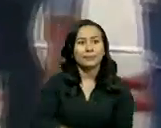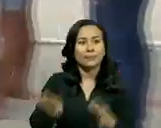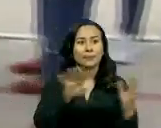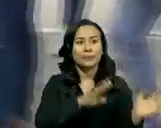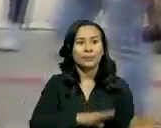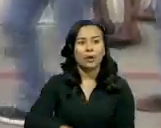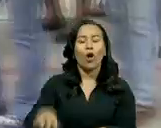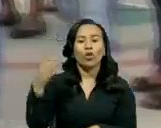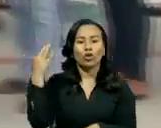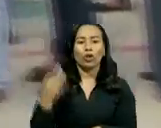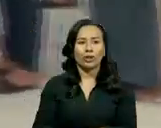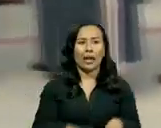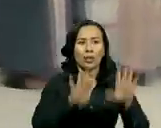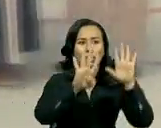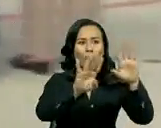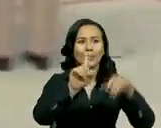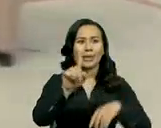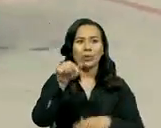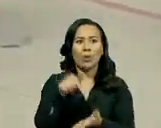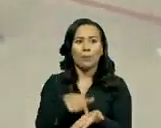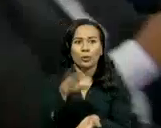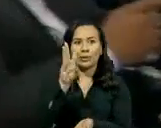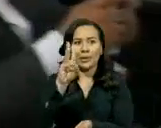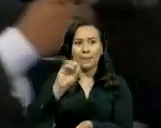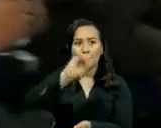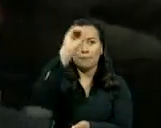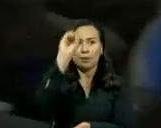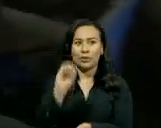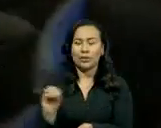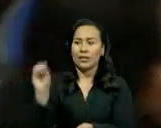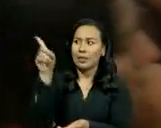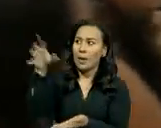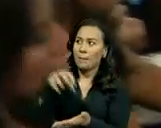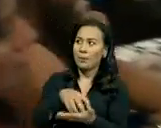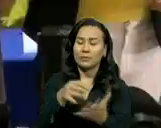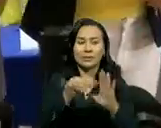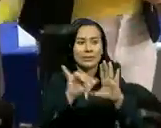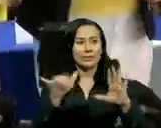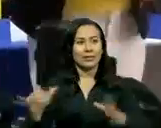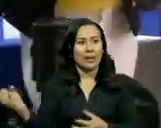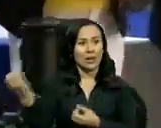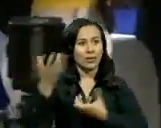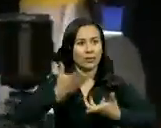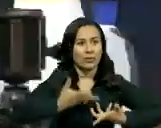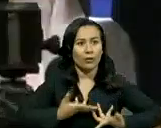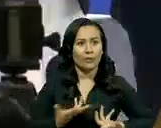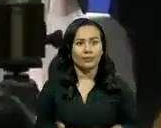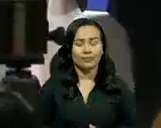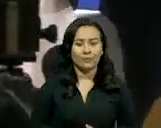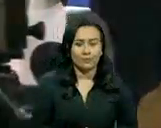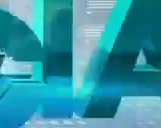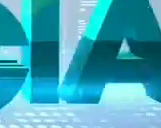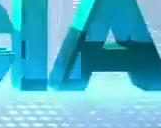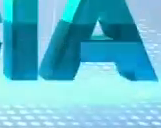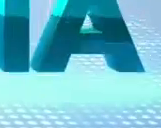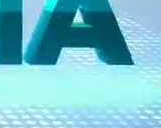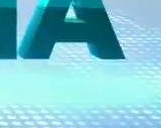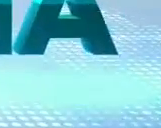voto fue del 91.6%. Desde la provincia de Santa Elena, informó Darwin Villao.